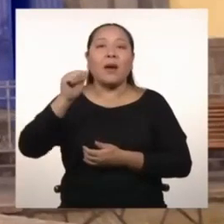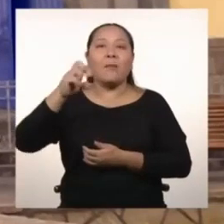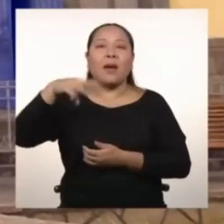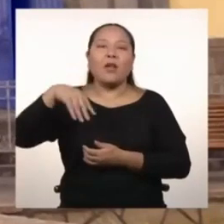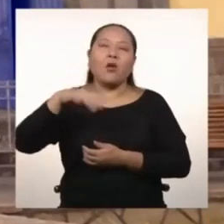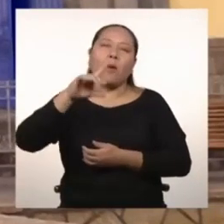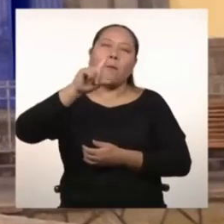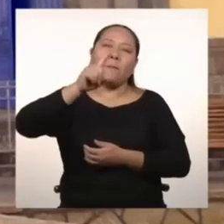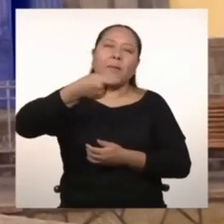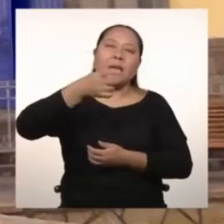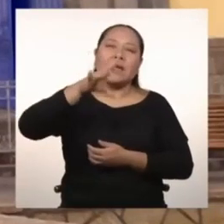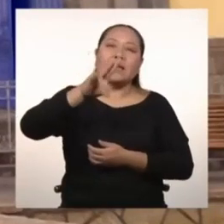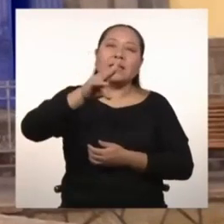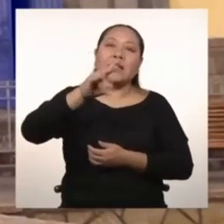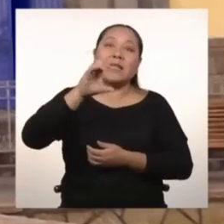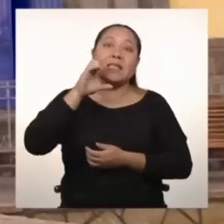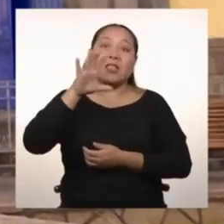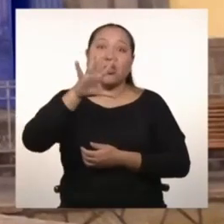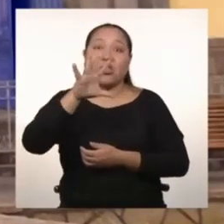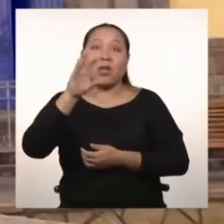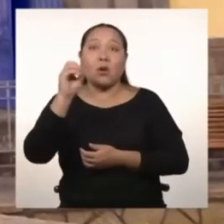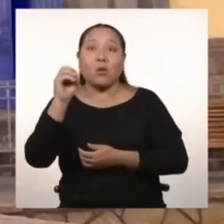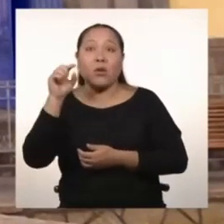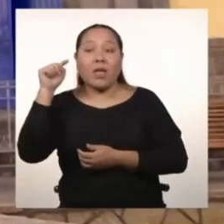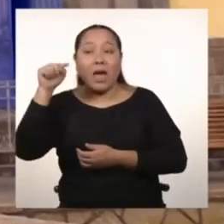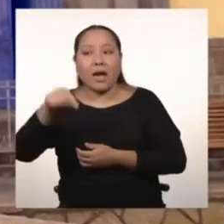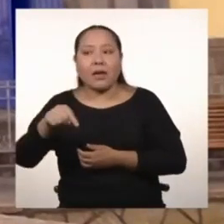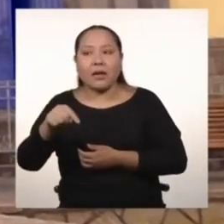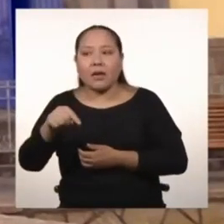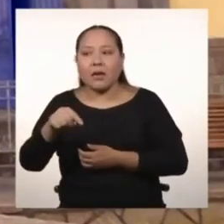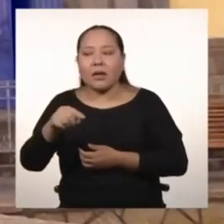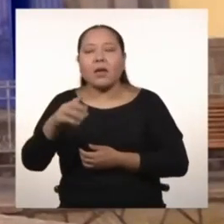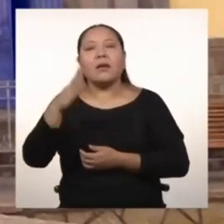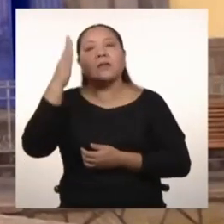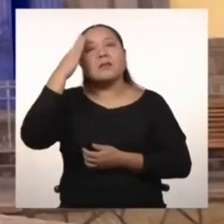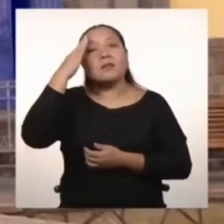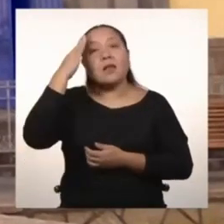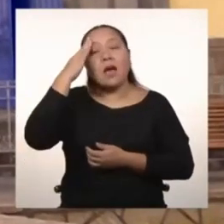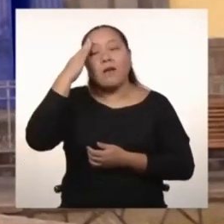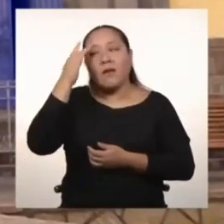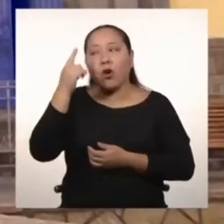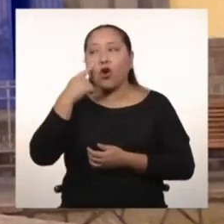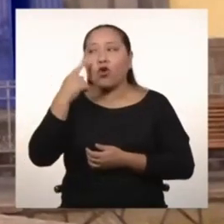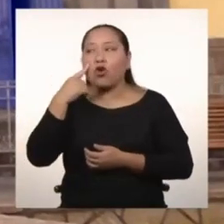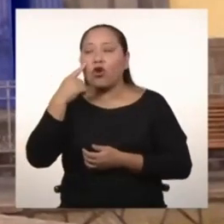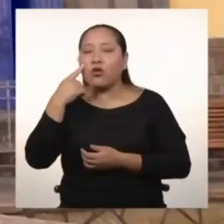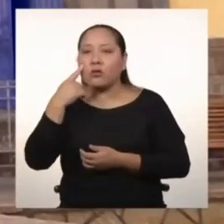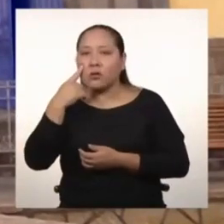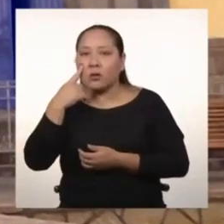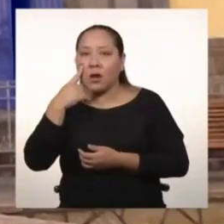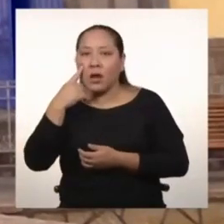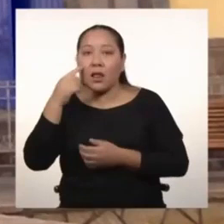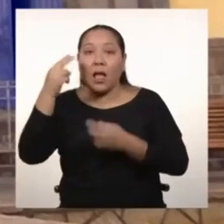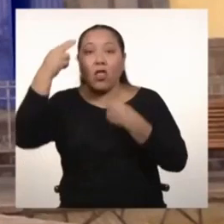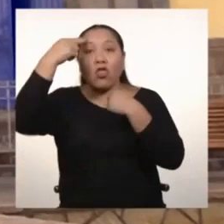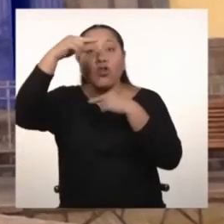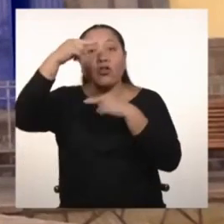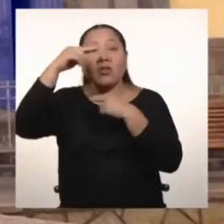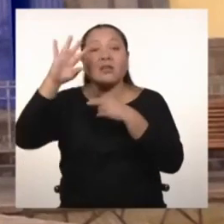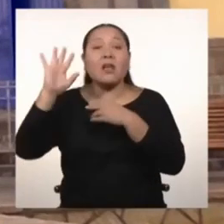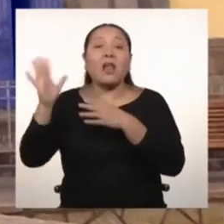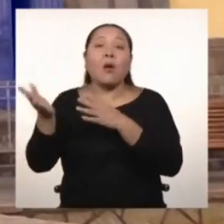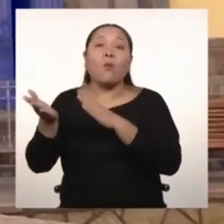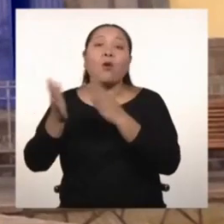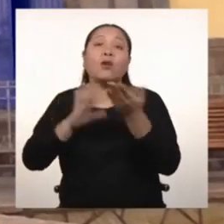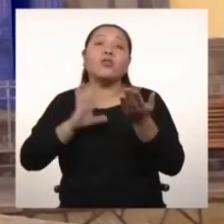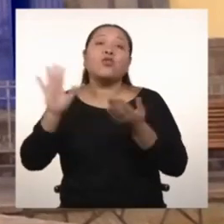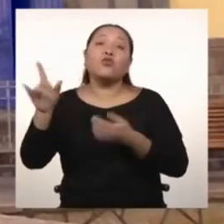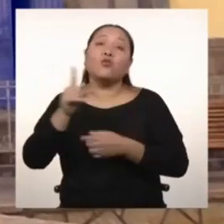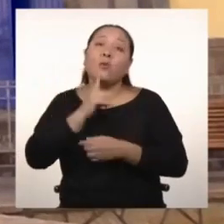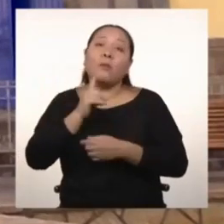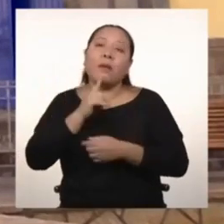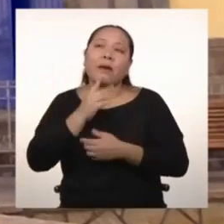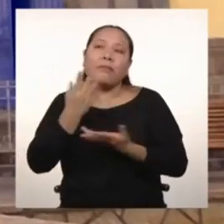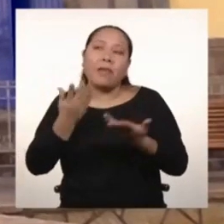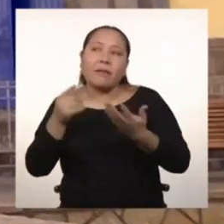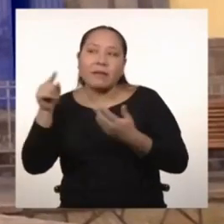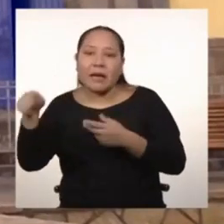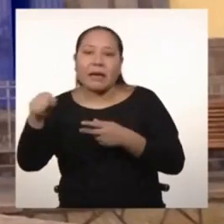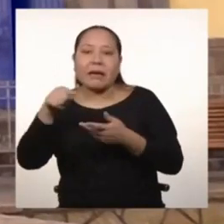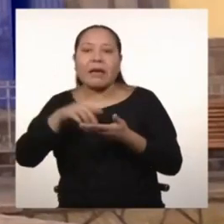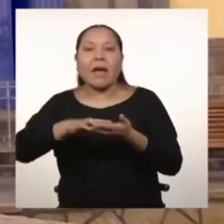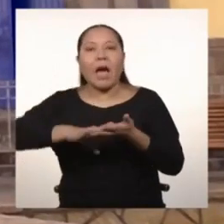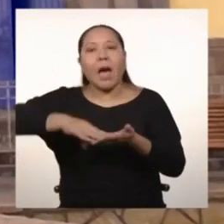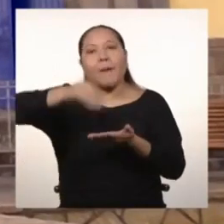1750 se entera aquí mismo de la muerte de su padre y quizás aquí también haya aprendido, haya